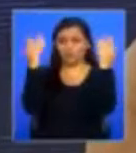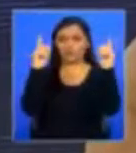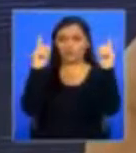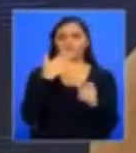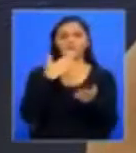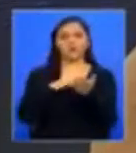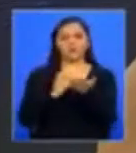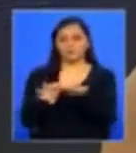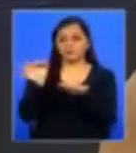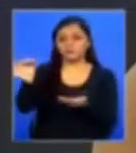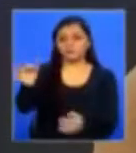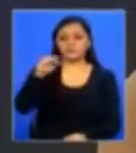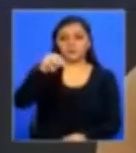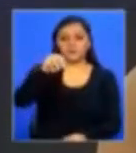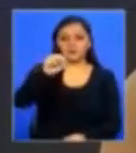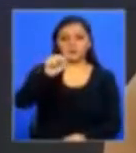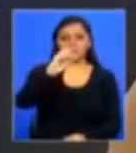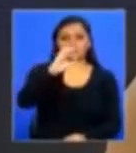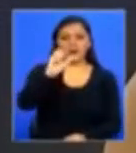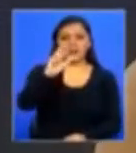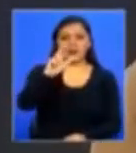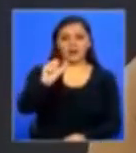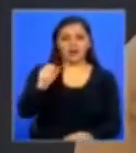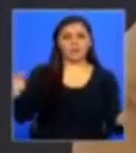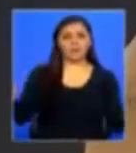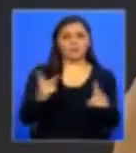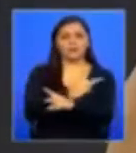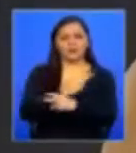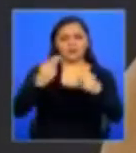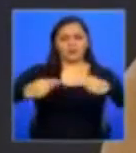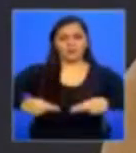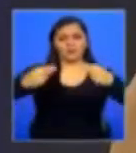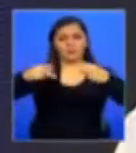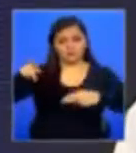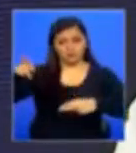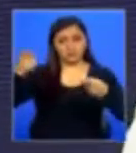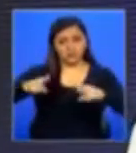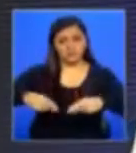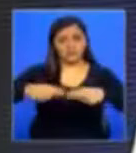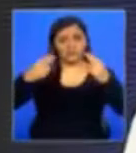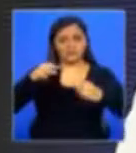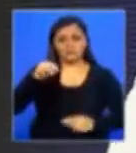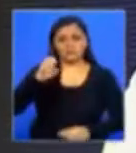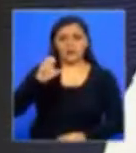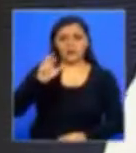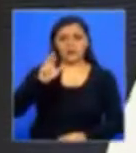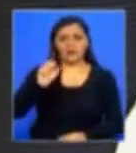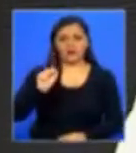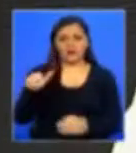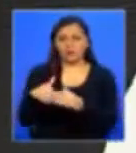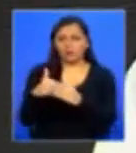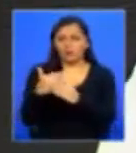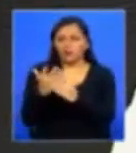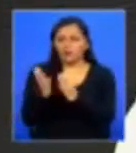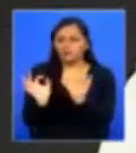Macará, por ejemplo, tal vez ha sido más golpeada que Huaquillas, también ciudad fronteriza, pero ustedes ven a Macará como una tacita de té nuevo, la